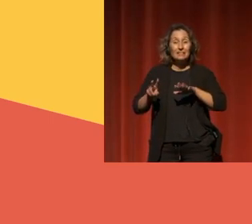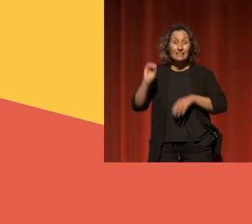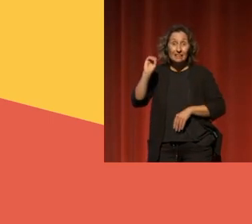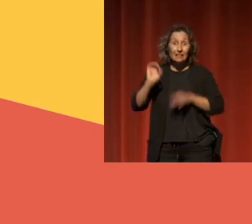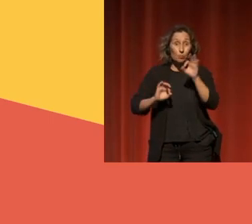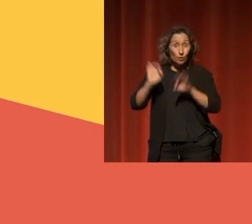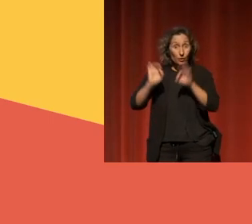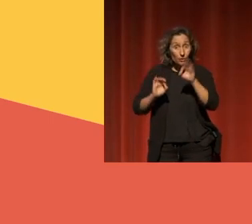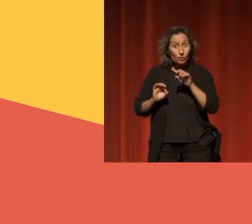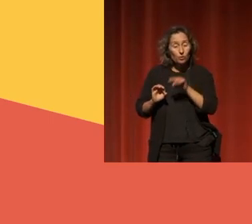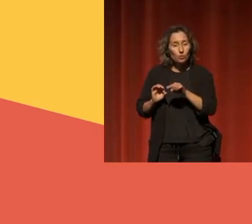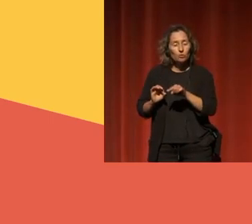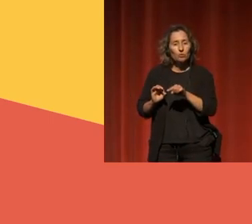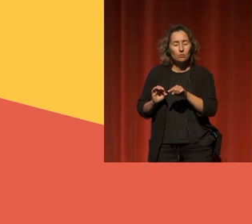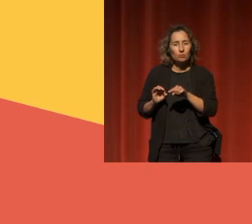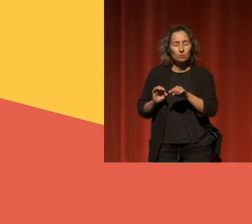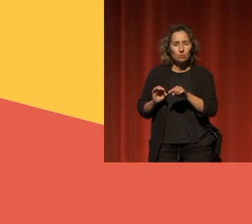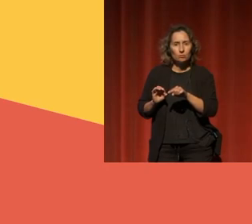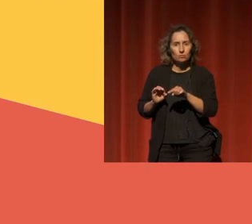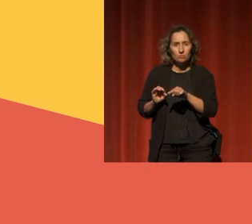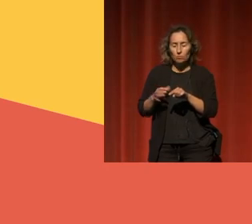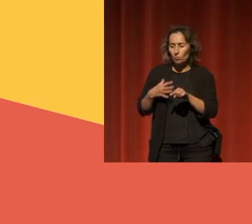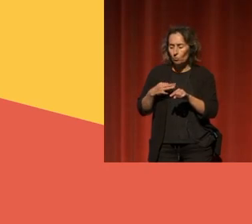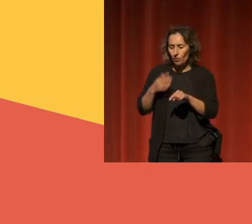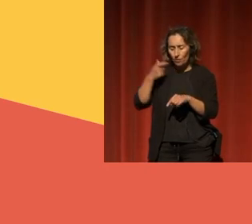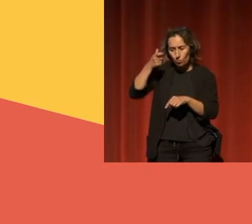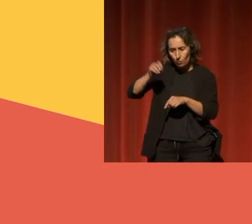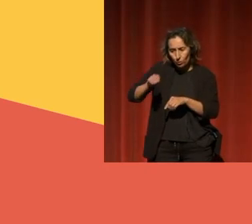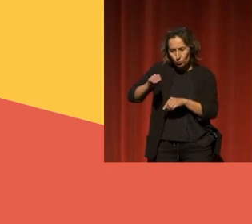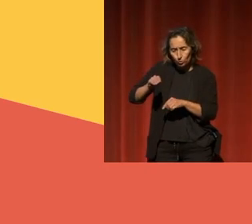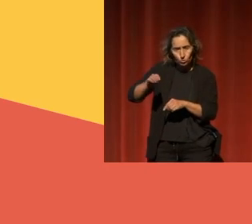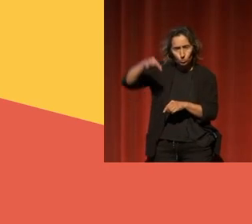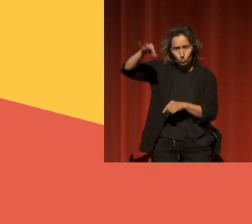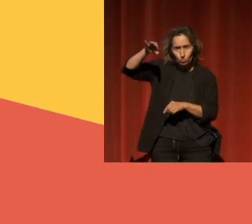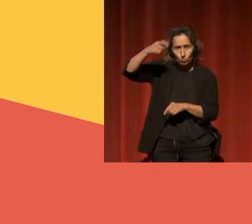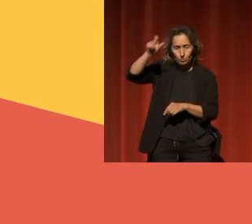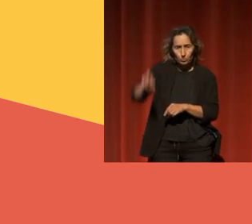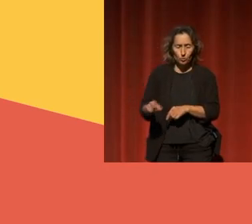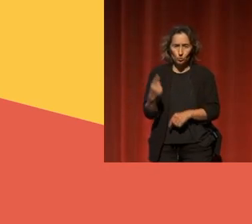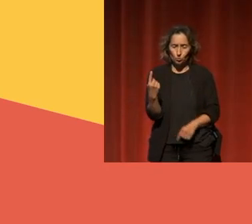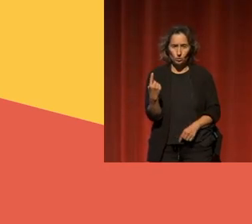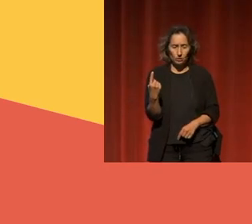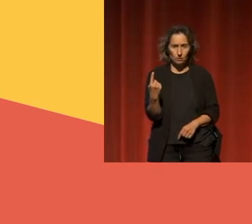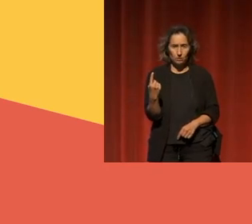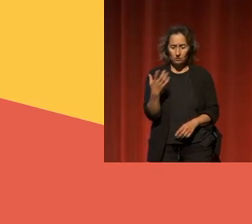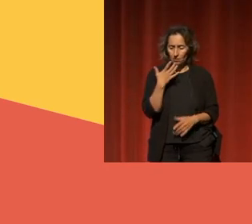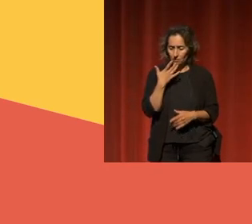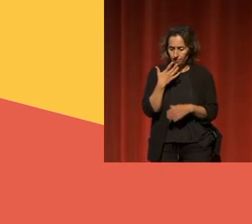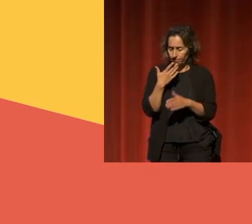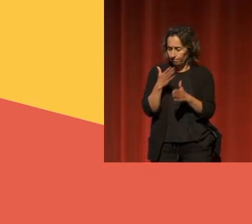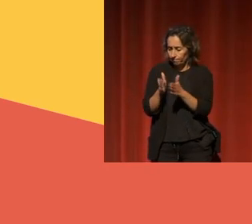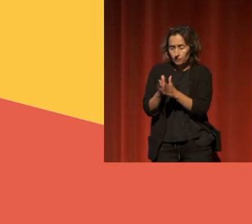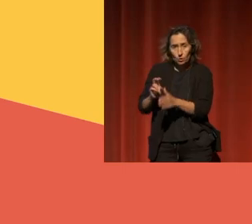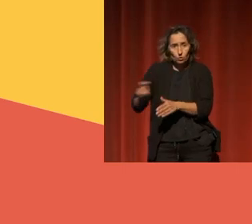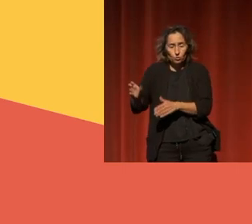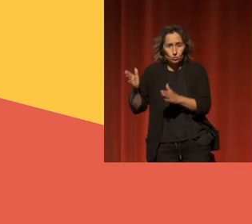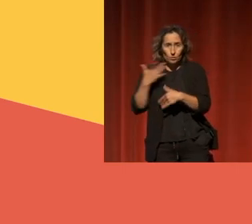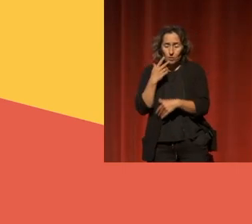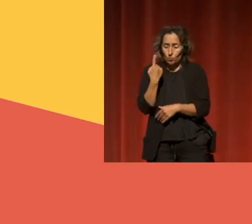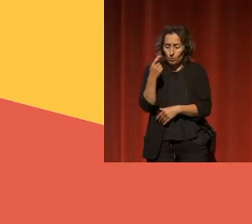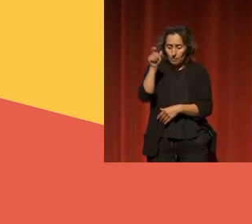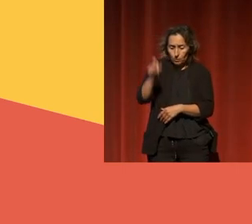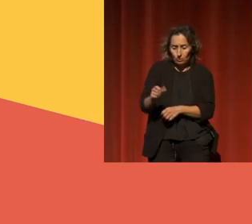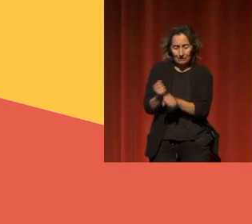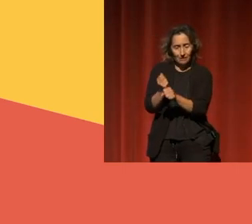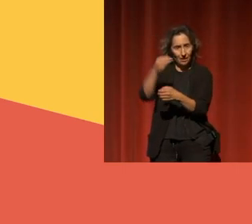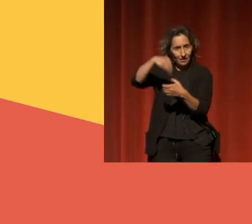Los profesionales son el único bibliotecario que hay en su municipio trabajan en bibliotecas unipersonales Por así decirlo